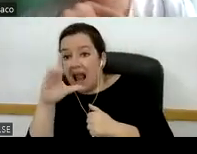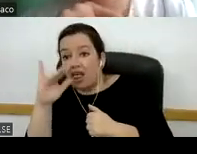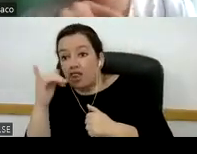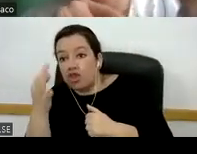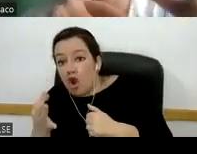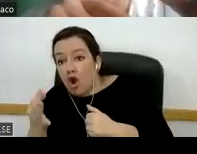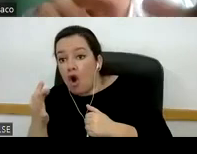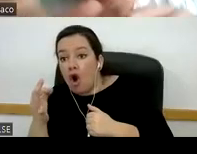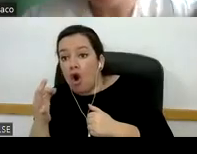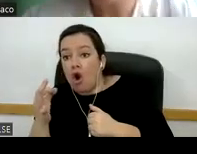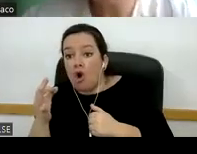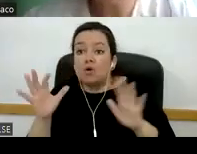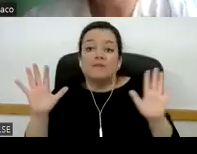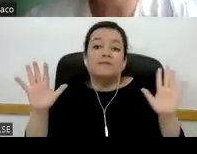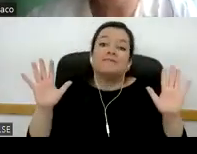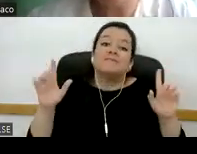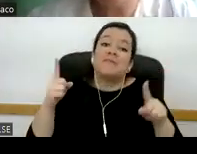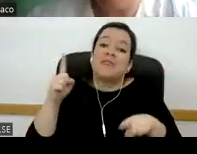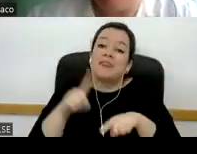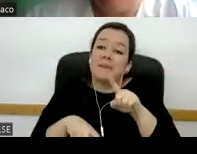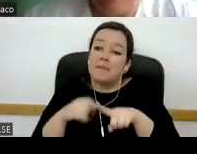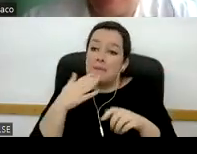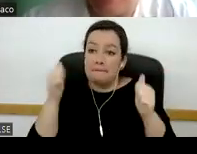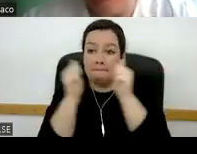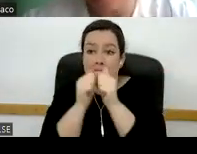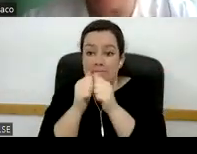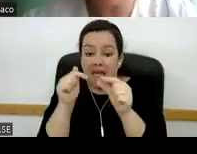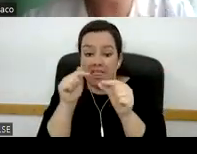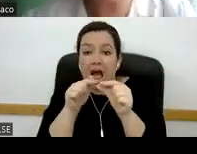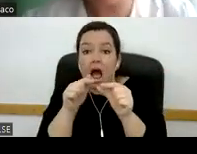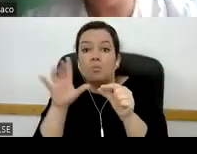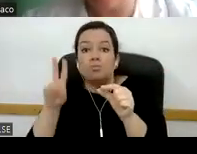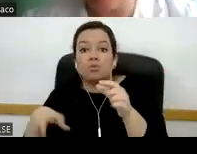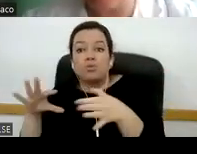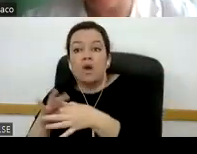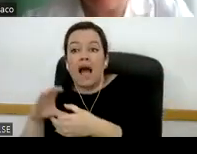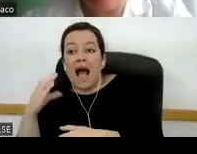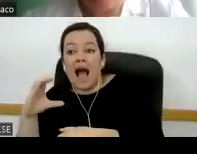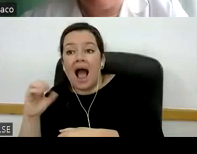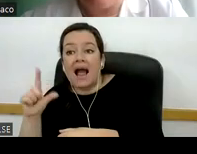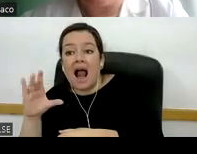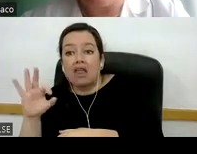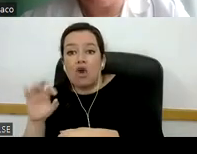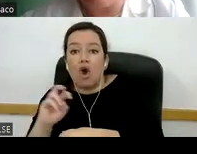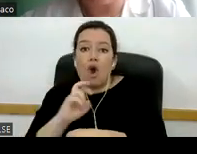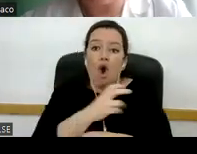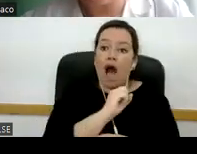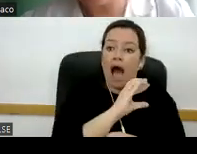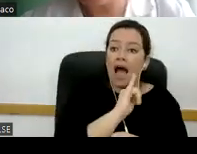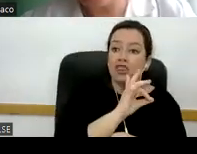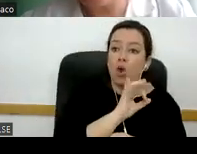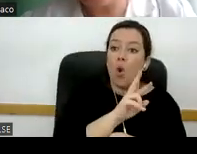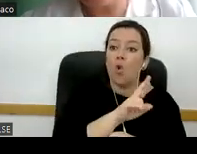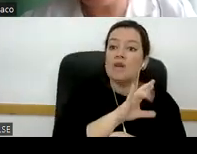fundamentalmente. Claro, no es lo mismo tener una piedra rica en calcio que una piedra rica en ácido úrico. A lo mejor alguien que tenga litiasis por